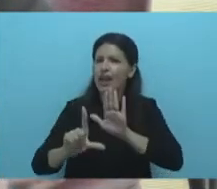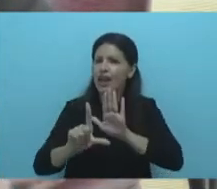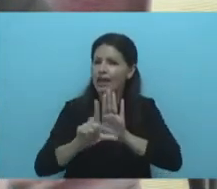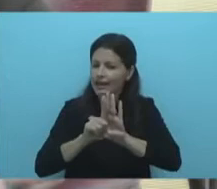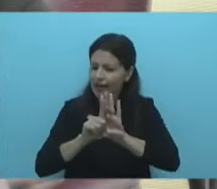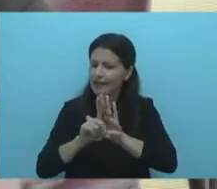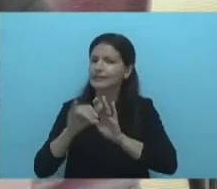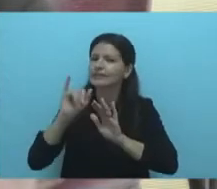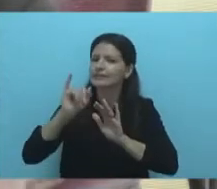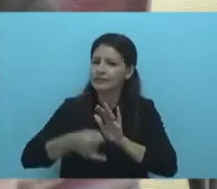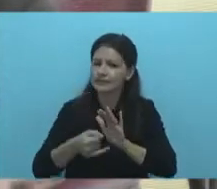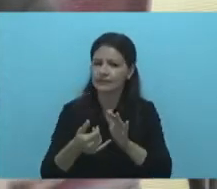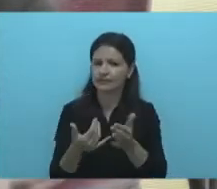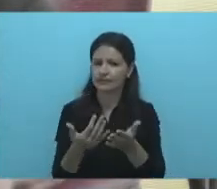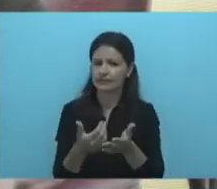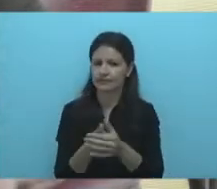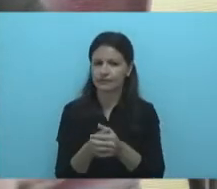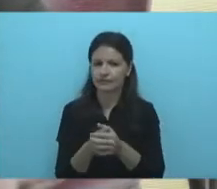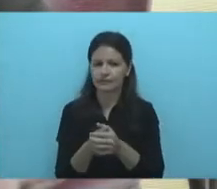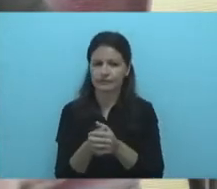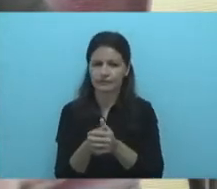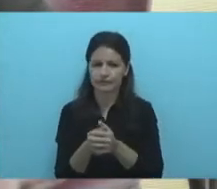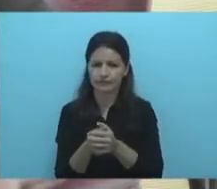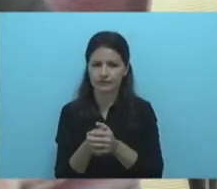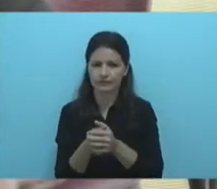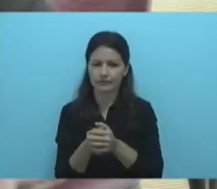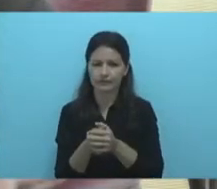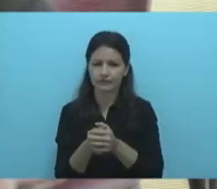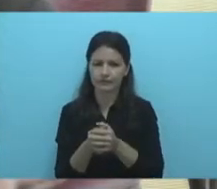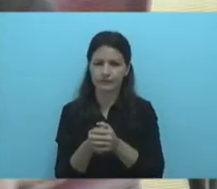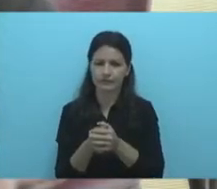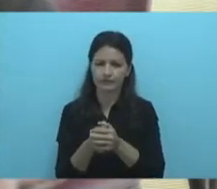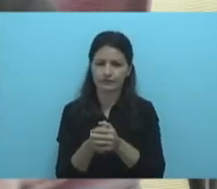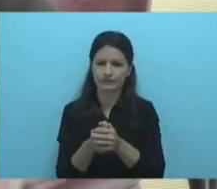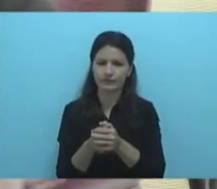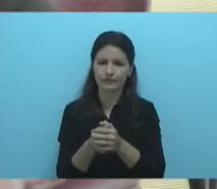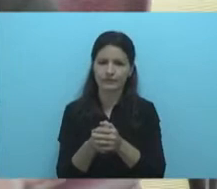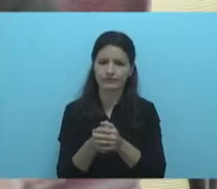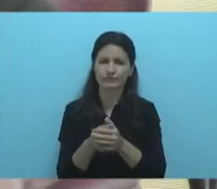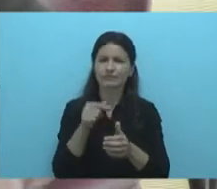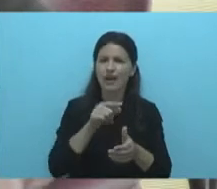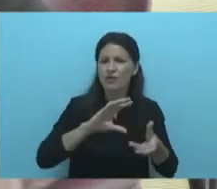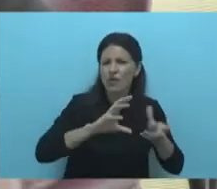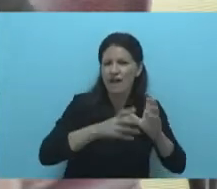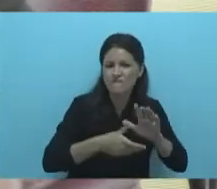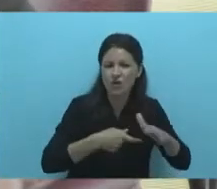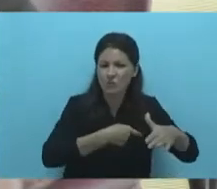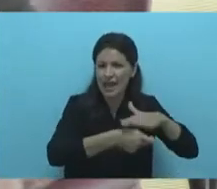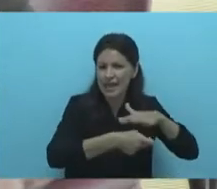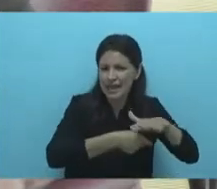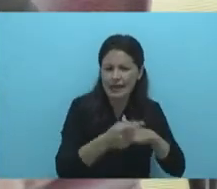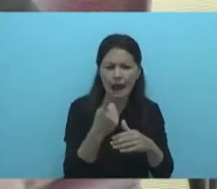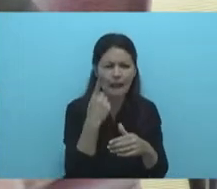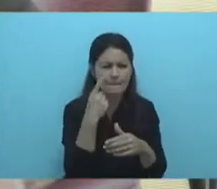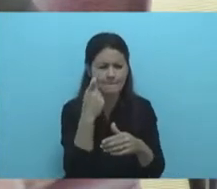le pueda dar a una madre que pueda brindarle la mejor medicina a su hijo del modo que corresponde y no el que se produzca sin los controles